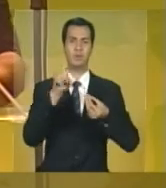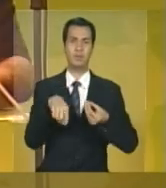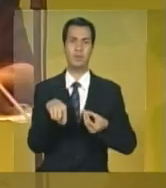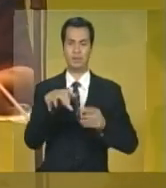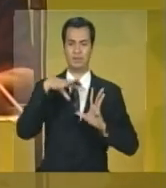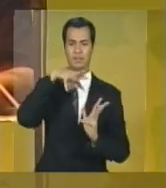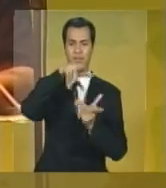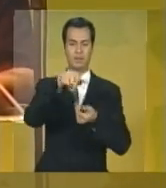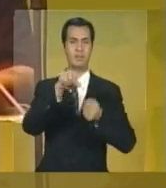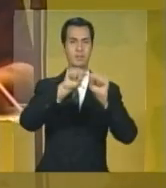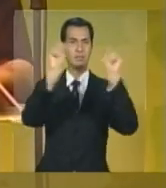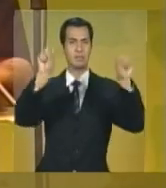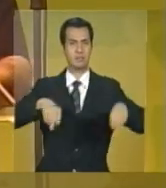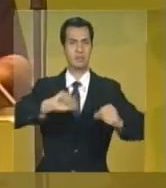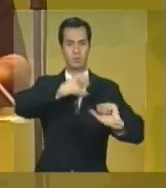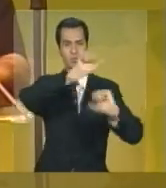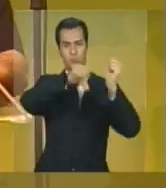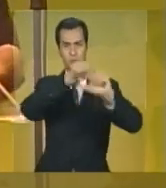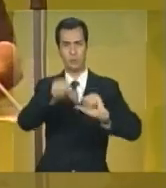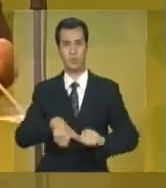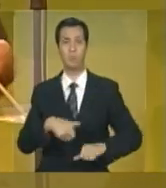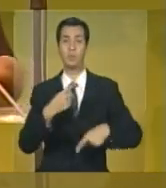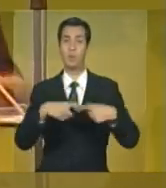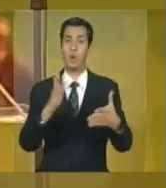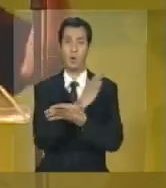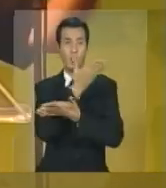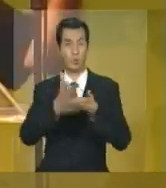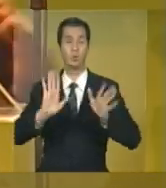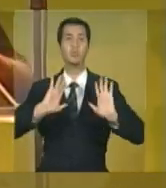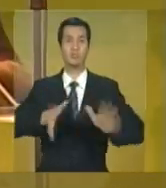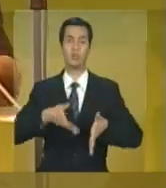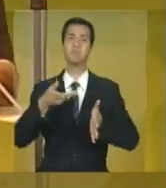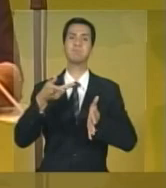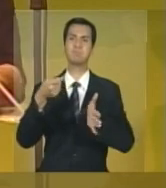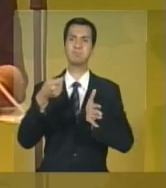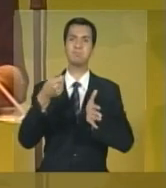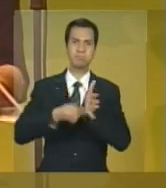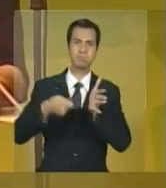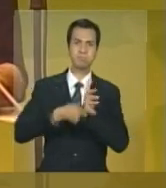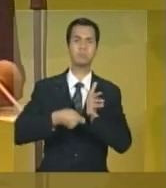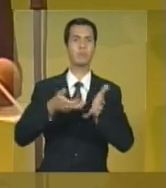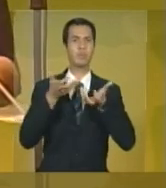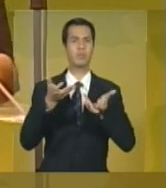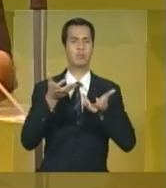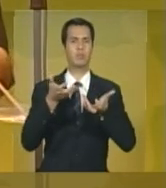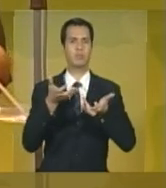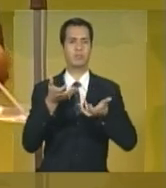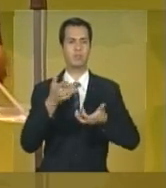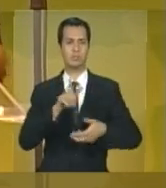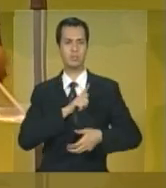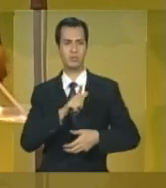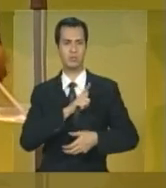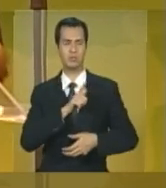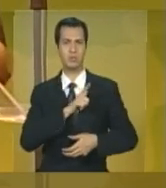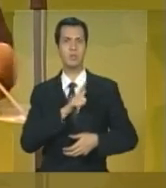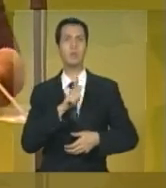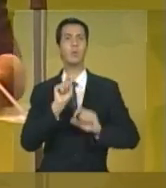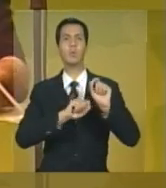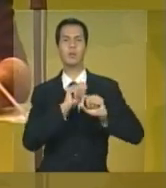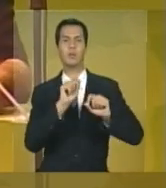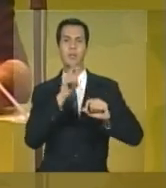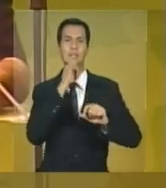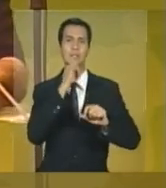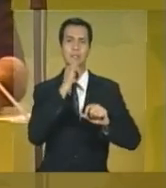la Tierra como se lo viene planteando a través de emisiones de cenizas volcánicas